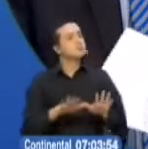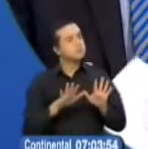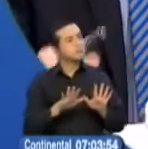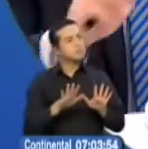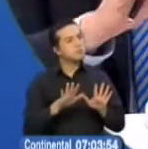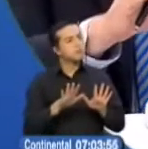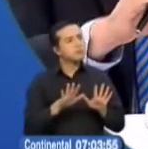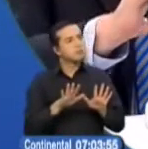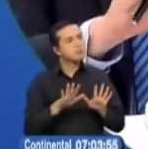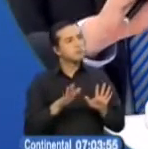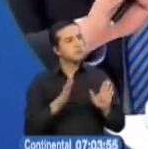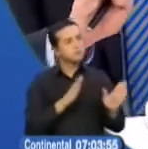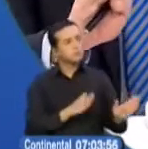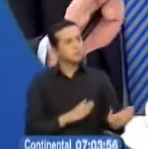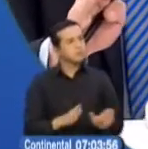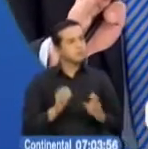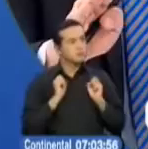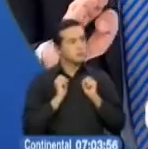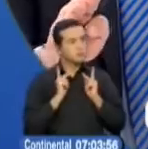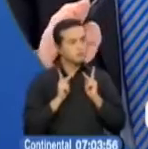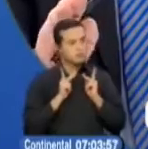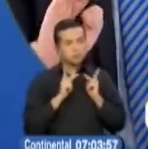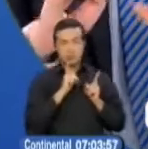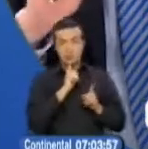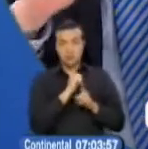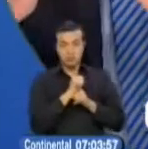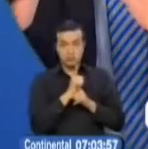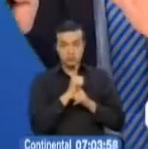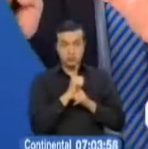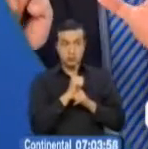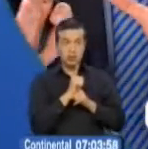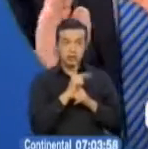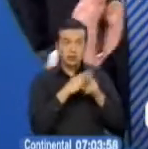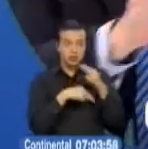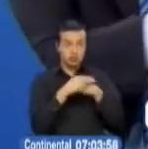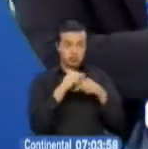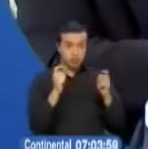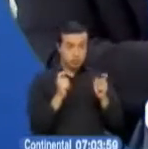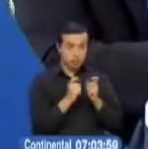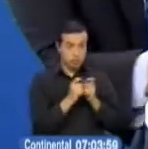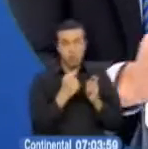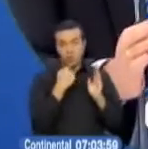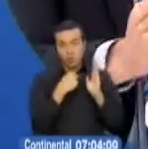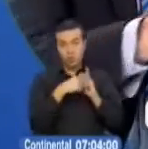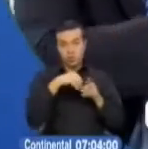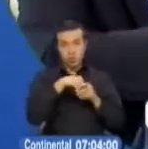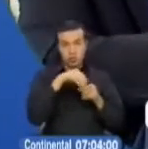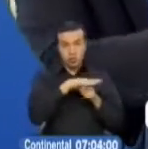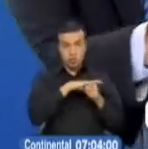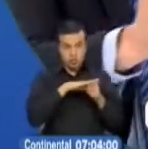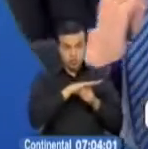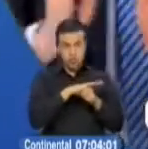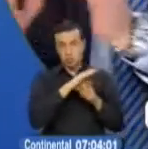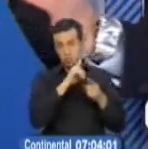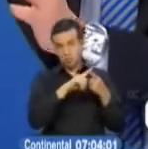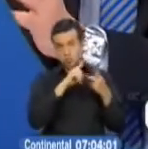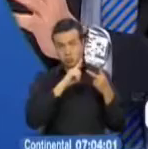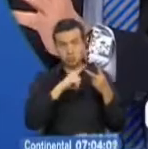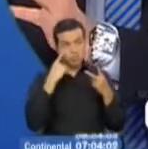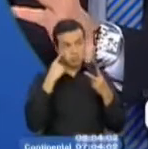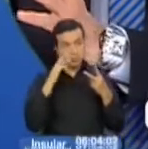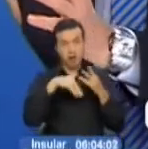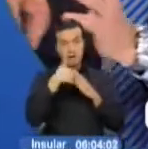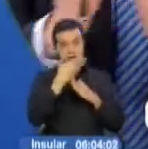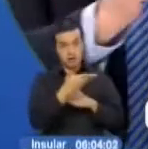Ahora bien, ¿cuáles serían las oportunidades que tienen las pymes? Hablando de mercado, uno es el mercado interno, uno es el mercado local y otro es el